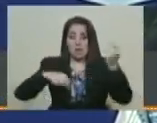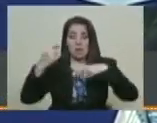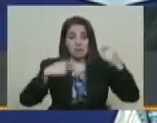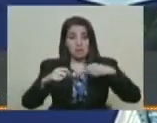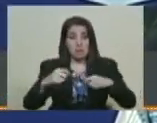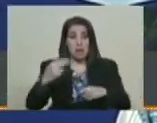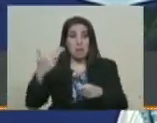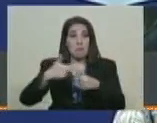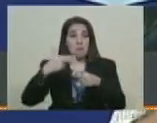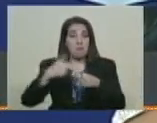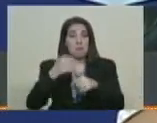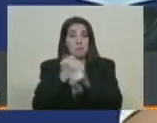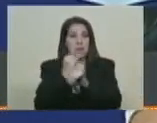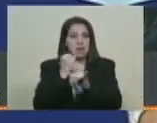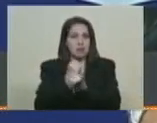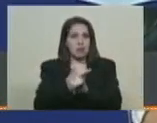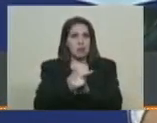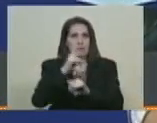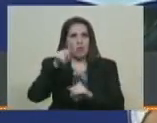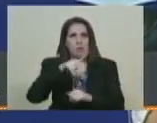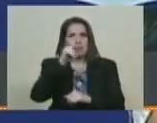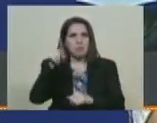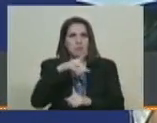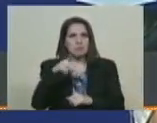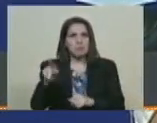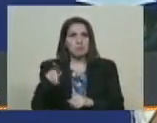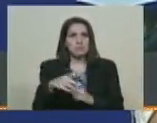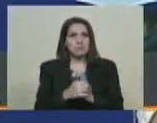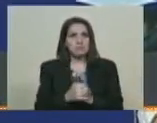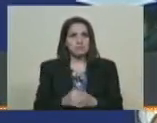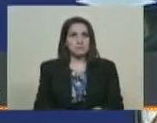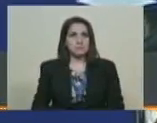Petro. Desde las